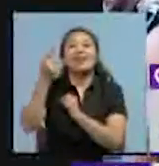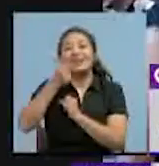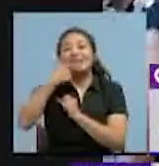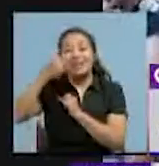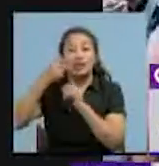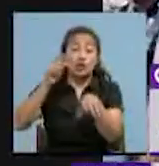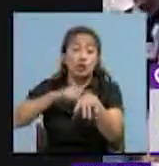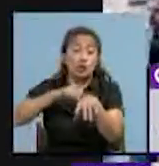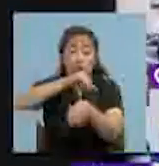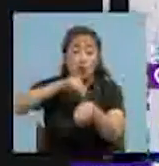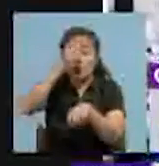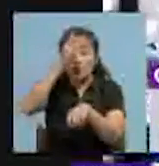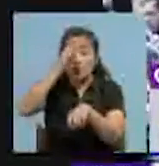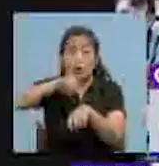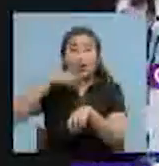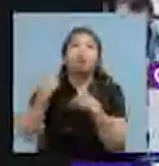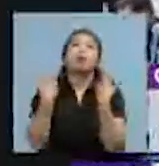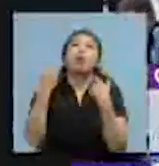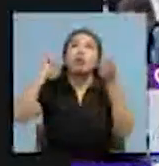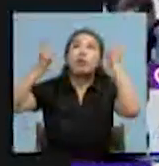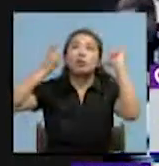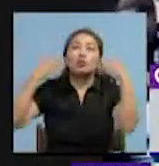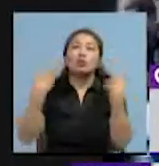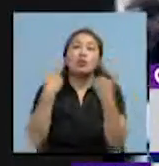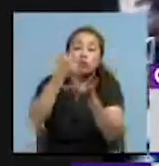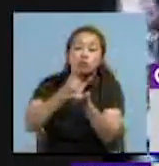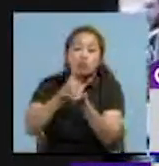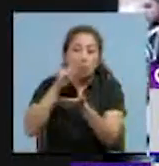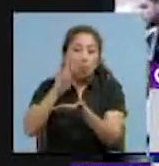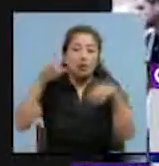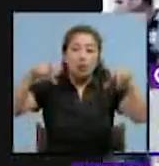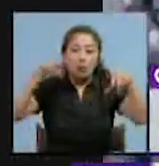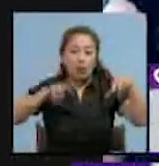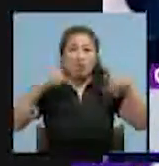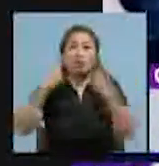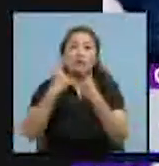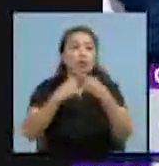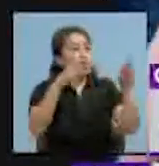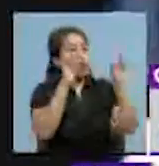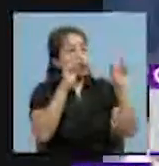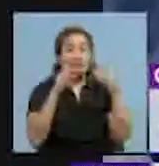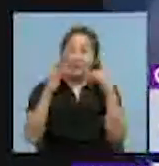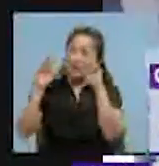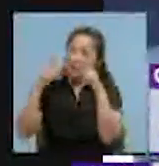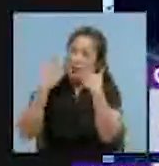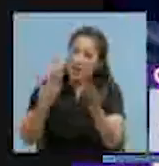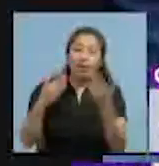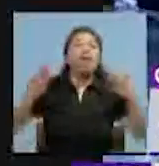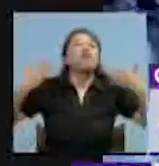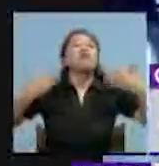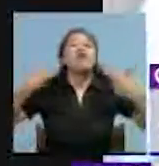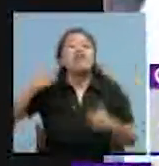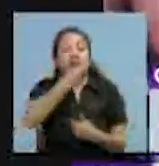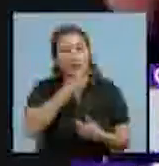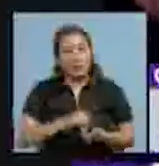toda la ilusión de poder mañana obtener un triunfo y poder pasar a cuartos de final. Bueno, muchas gracias. Bueno, suerte a ustedes. Bueno, ahí está. Está uno de los chicos. Argentina, ¿eh? Vamos a